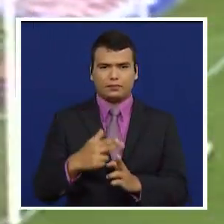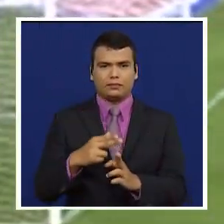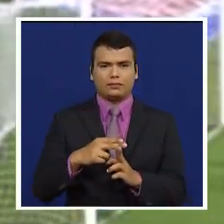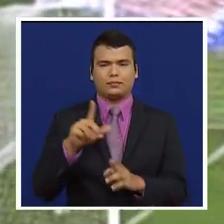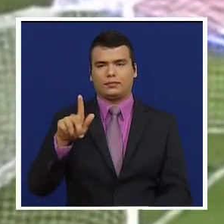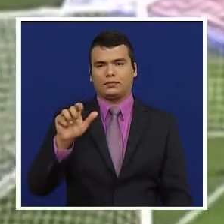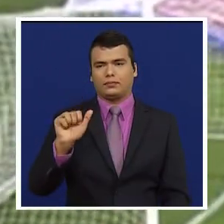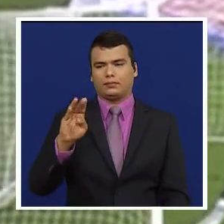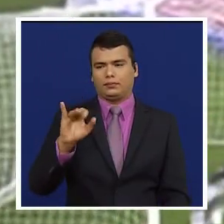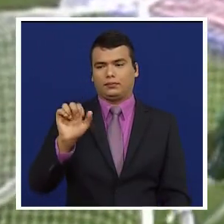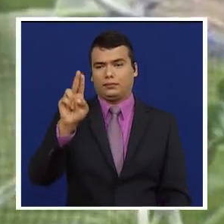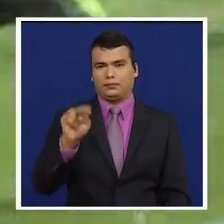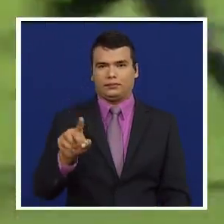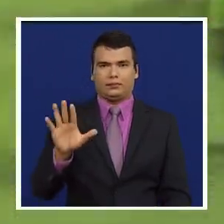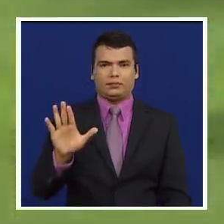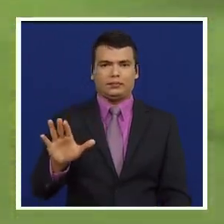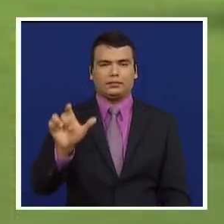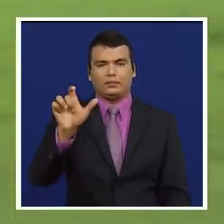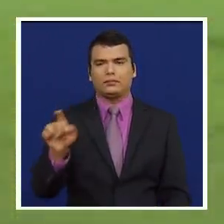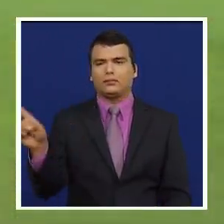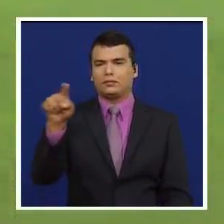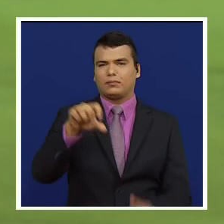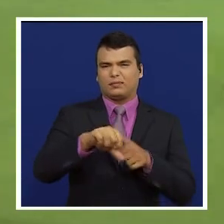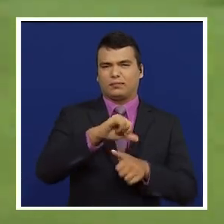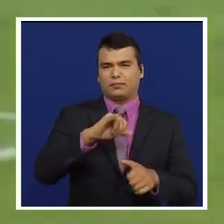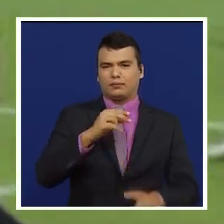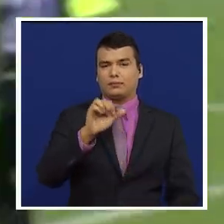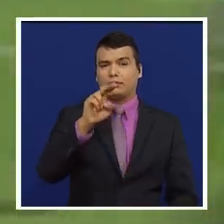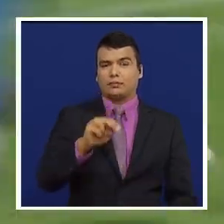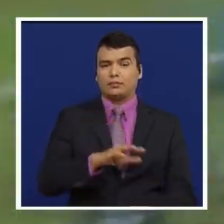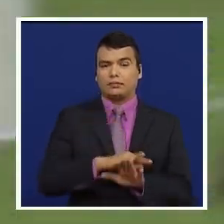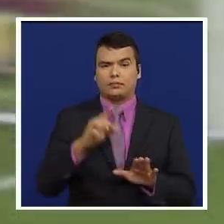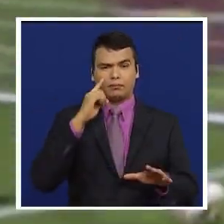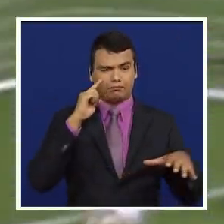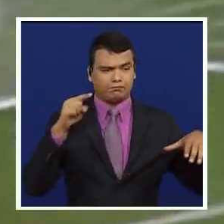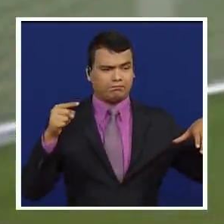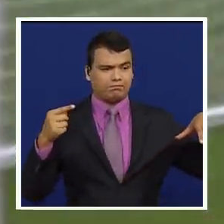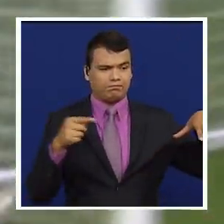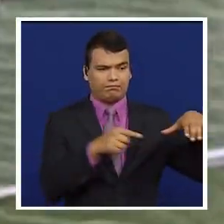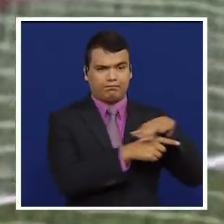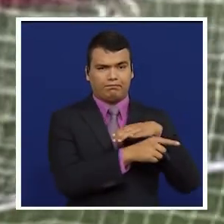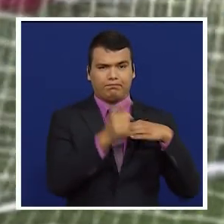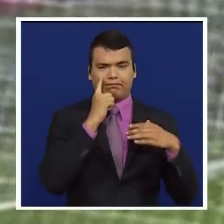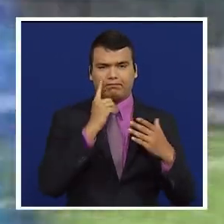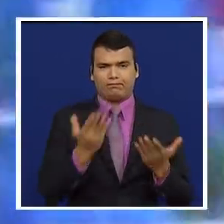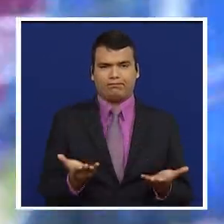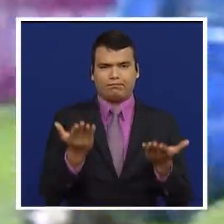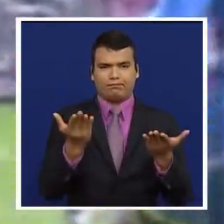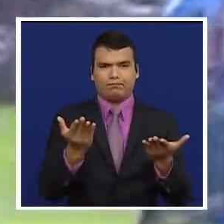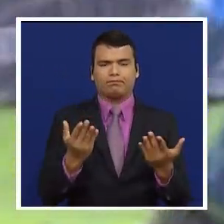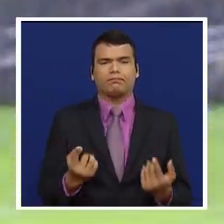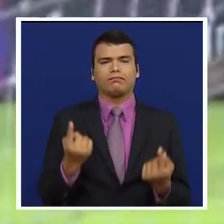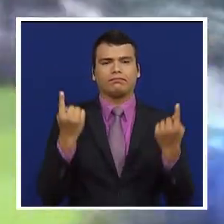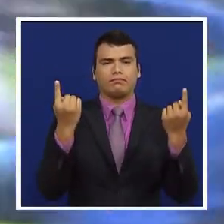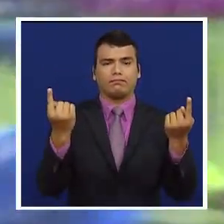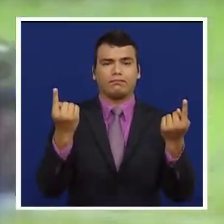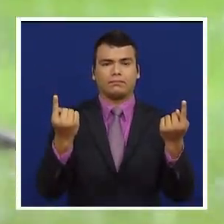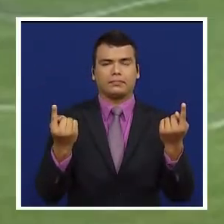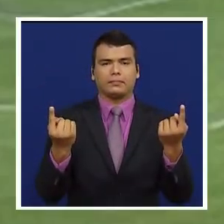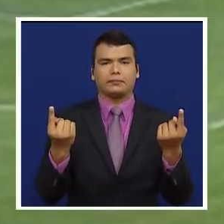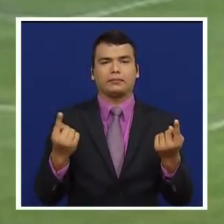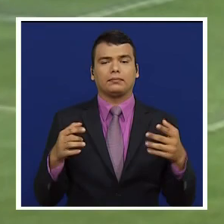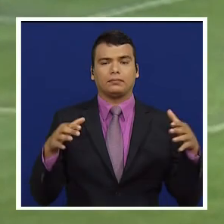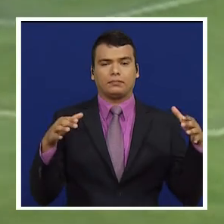Fabián Sambuesa, luego de una asistencia de John Pajoy para vencer el arco de Diego Nova y dejar las acciones 1-1.